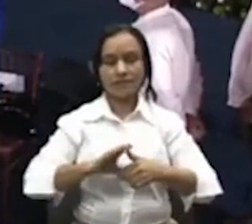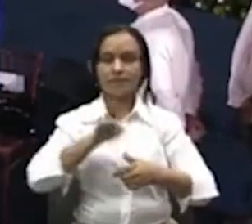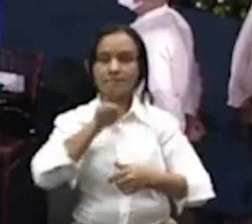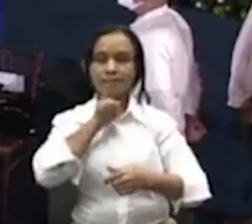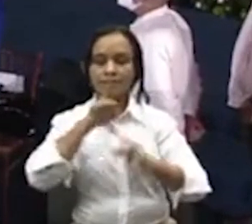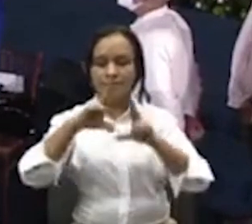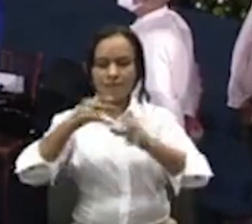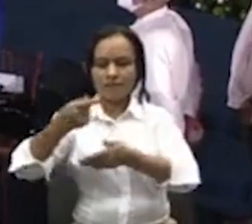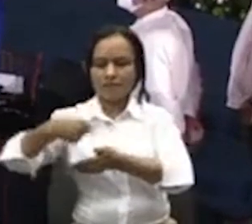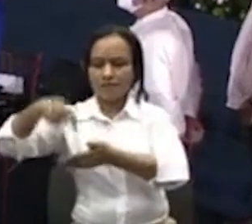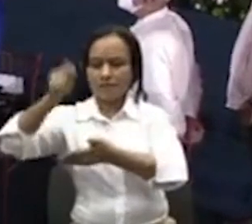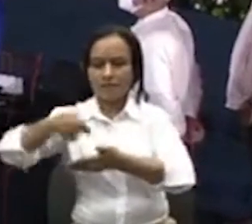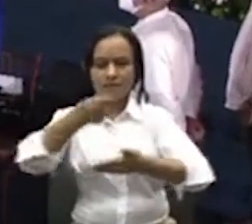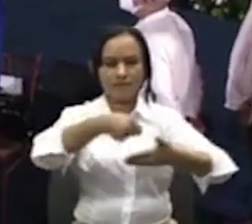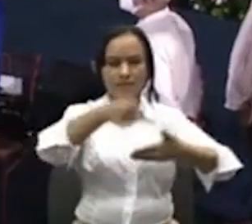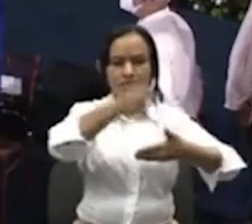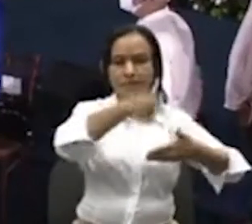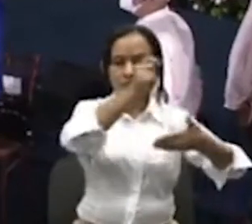Honduras y Nicaragua,